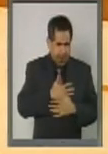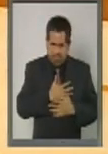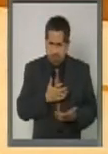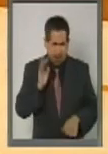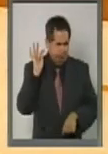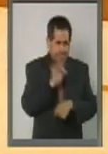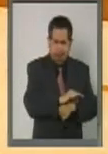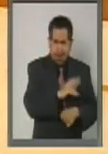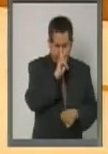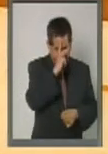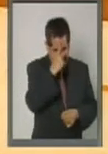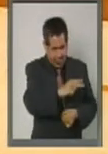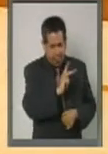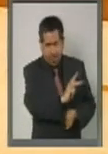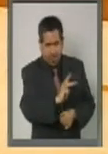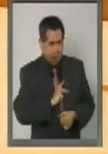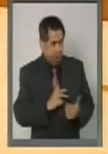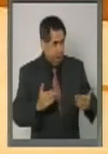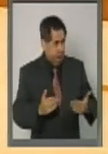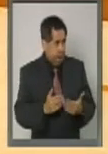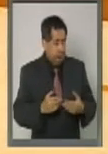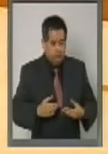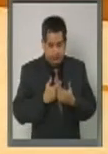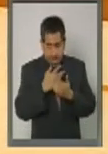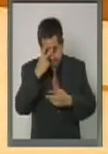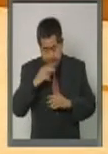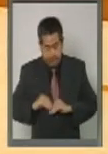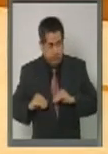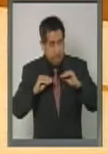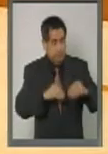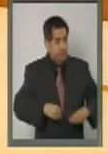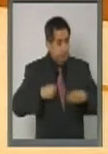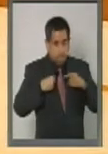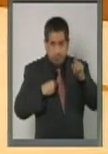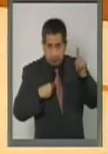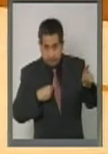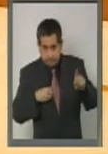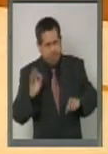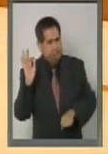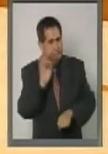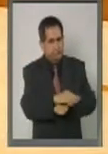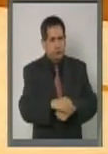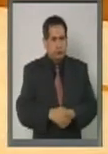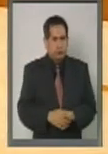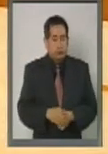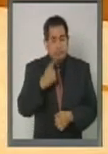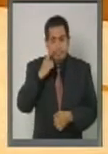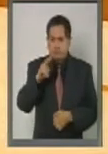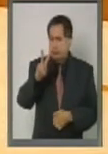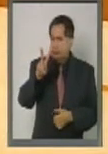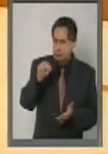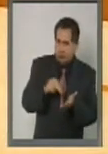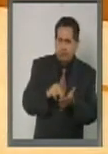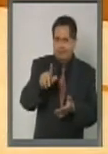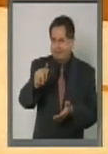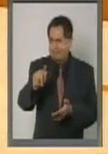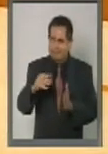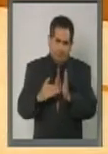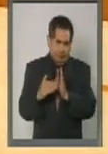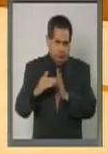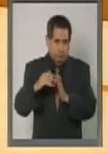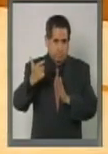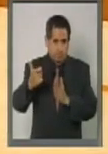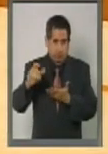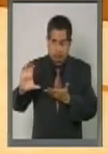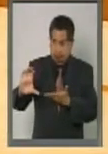los mexicanos que radican en Estados Unidos. Este monto, los 1.070 millones de pesos,